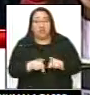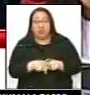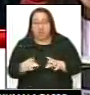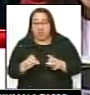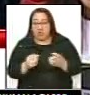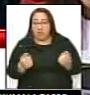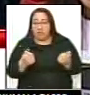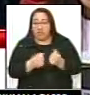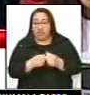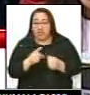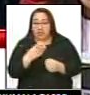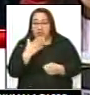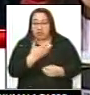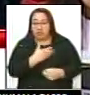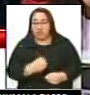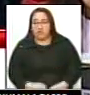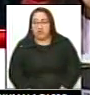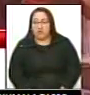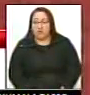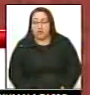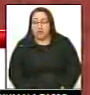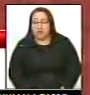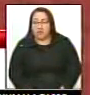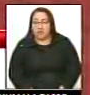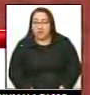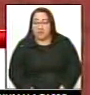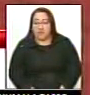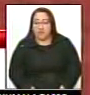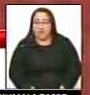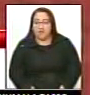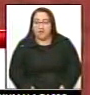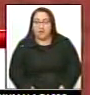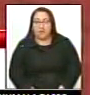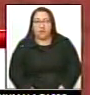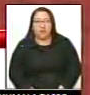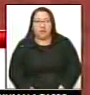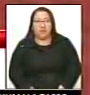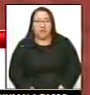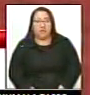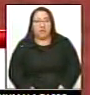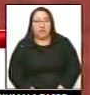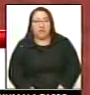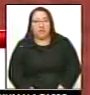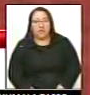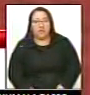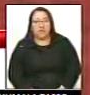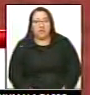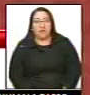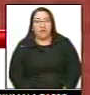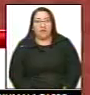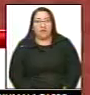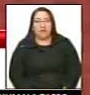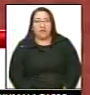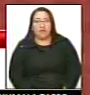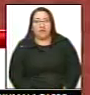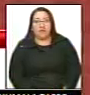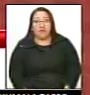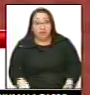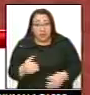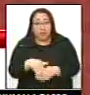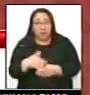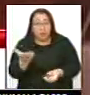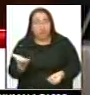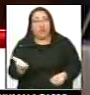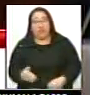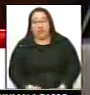sido parte de. Muchas gracias, señor presidente. Congresista García Belaúnde. Valen, los votos son que voten pues a favor de